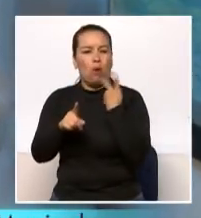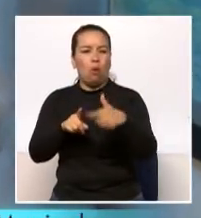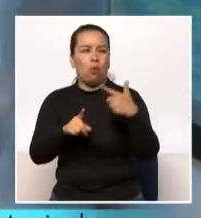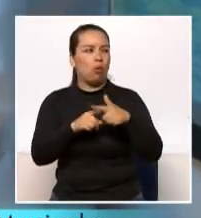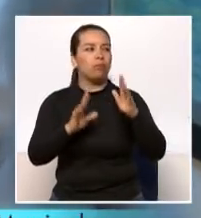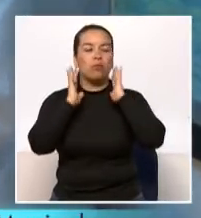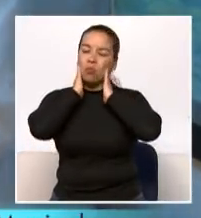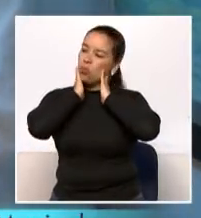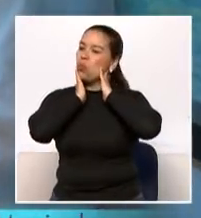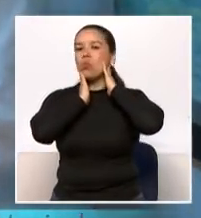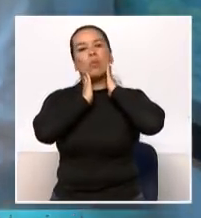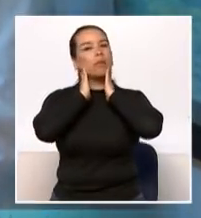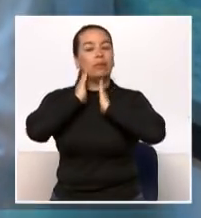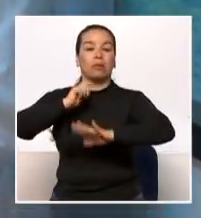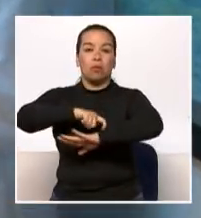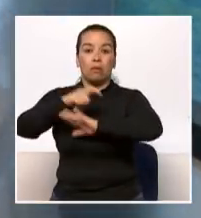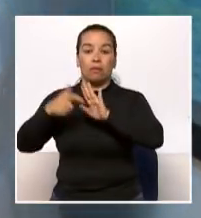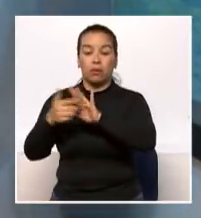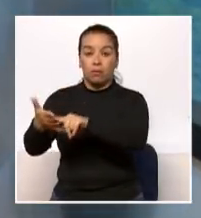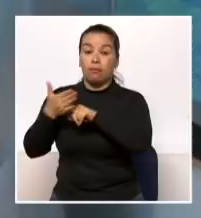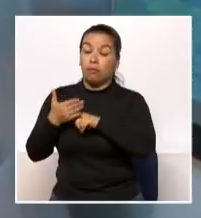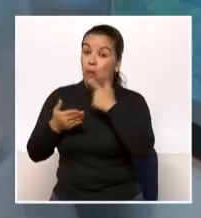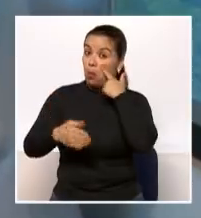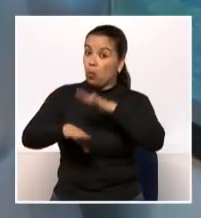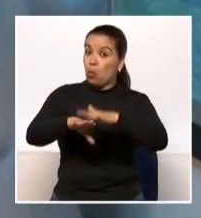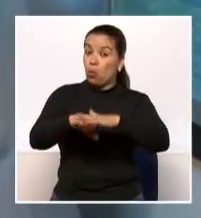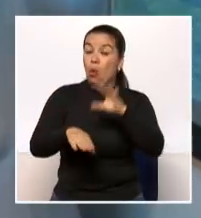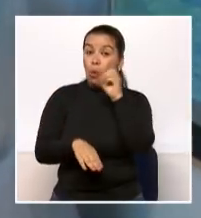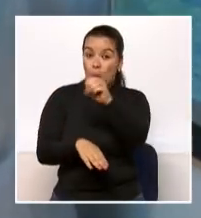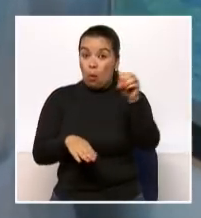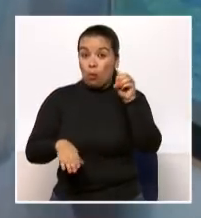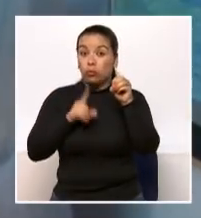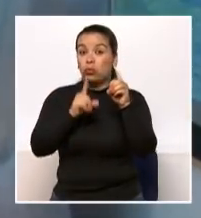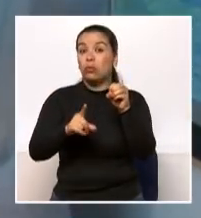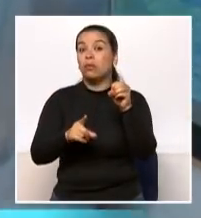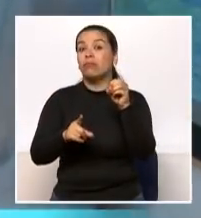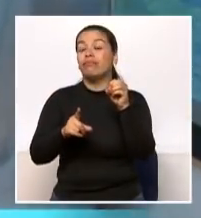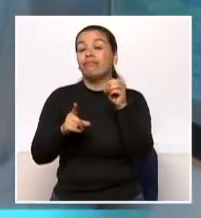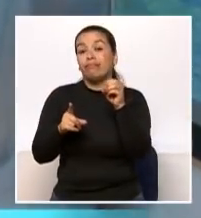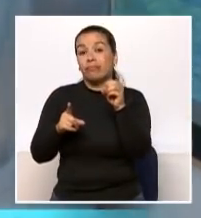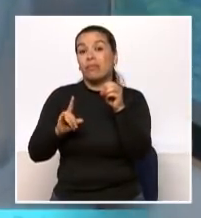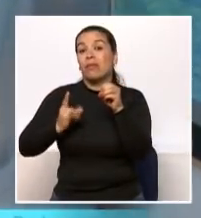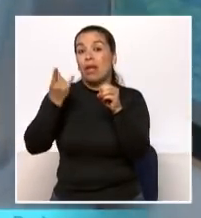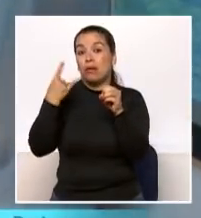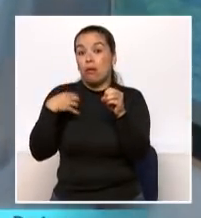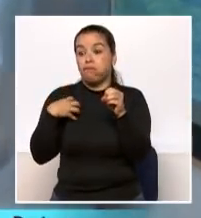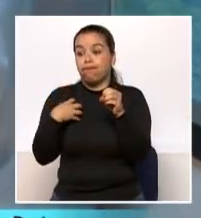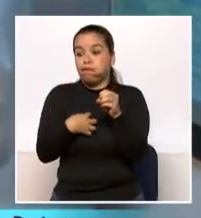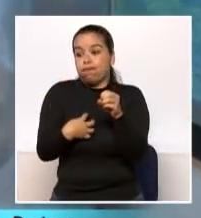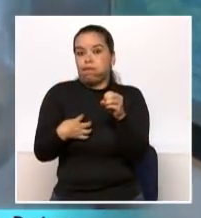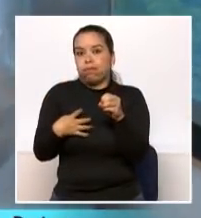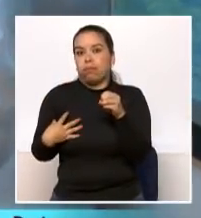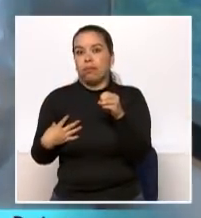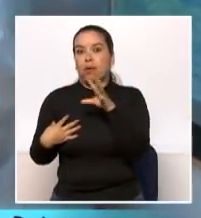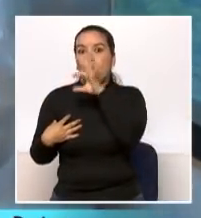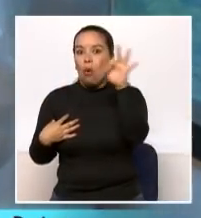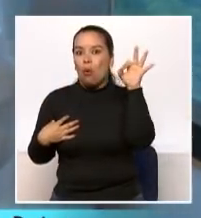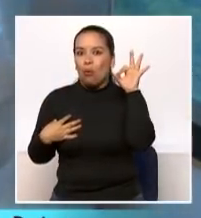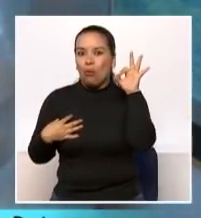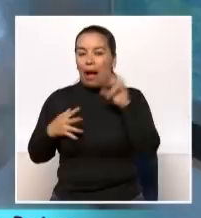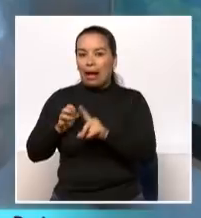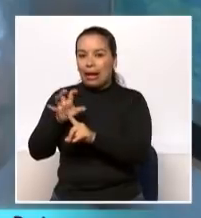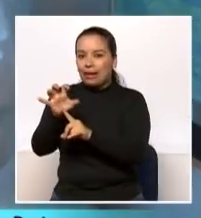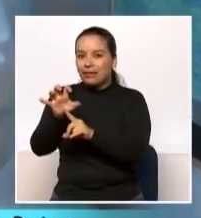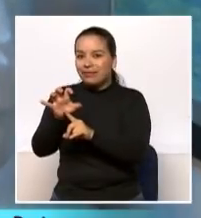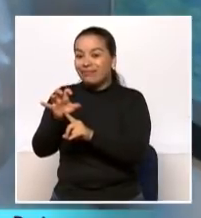del cuello. Ahora, recuerden que un hombre que empieza a tener deformidad a nivel de la glándula mamaria, el cáncer de seno del hombre es terrible. Y